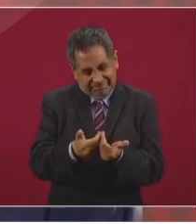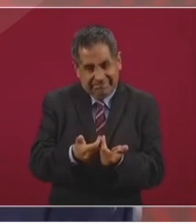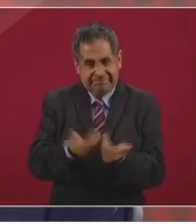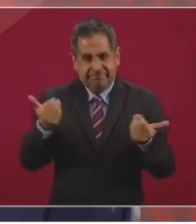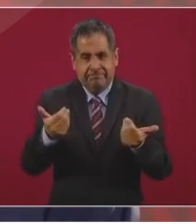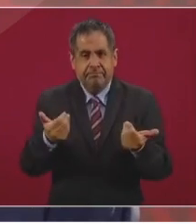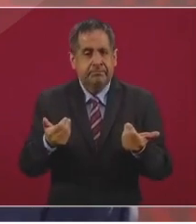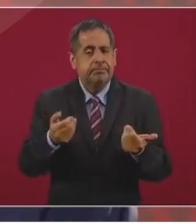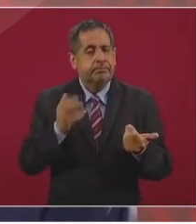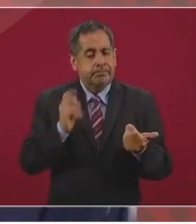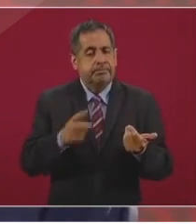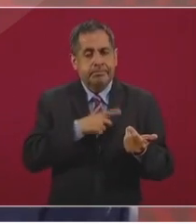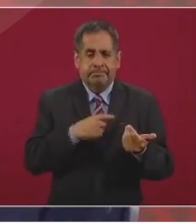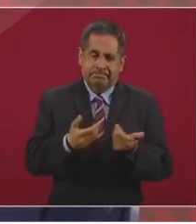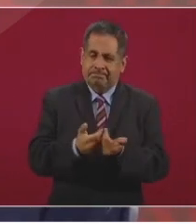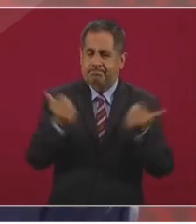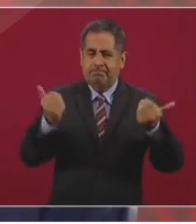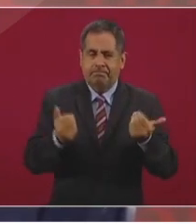la relación